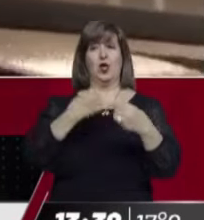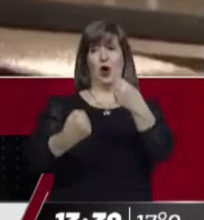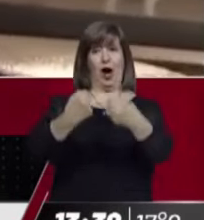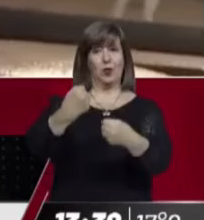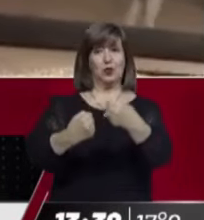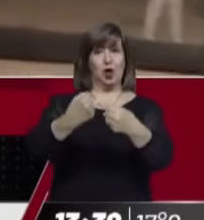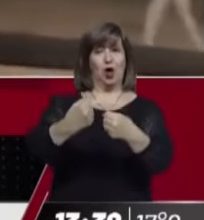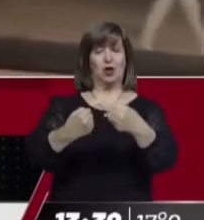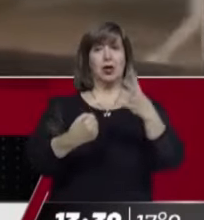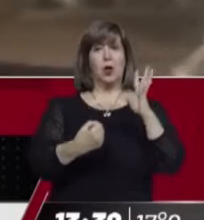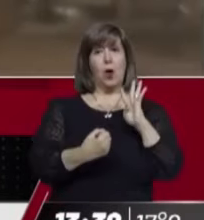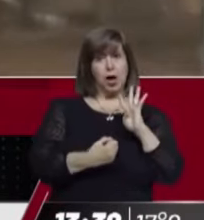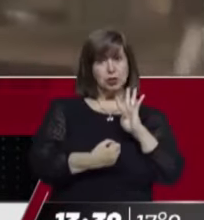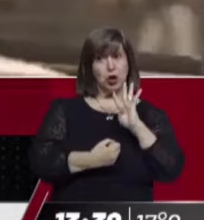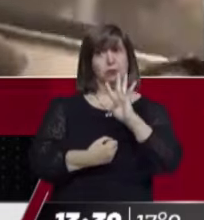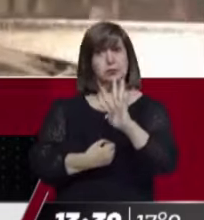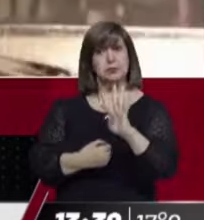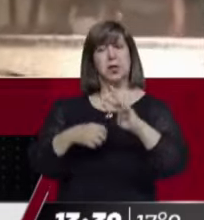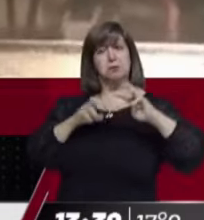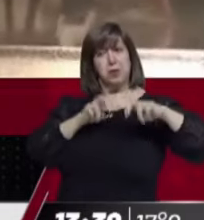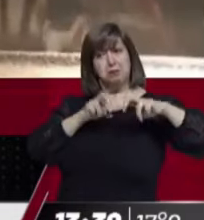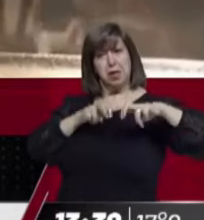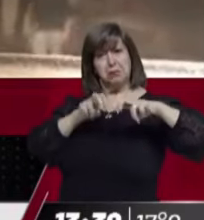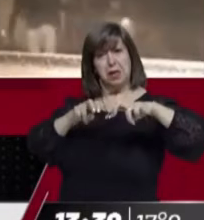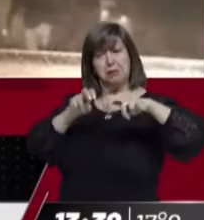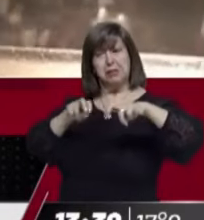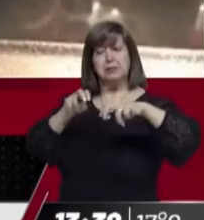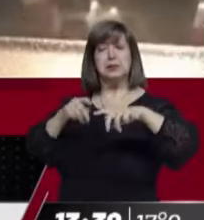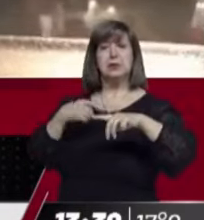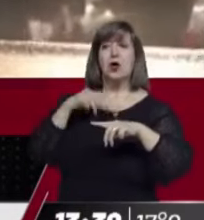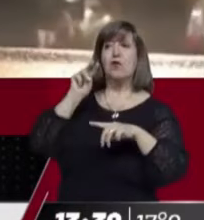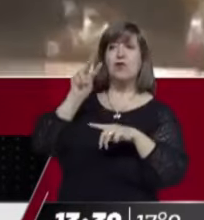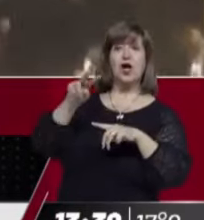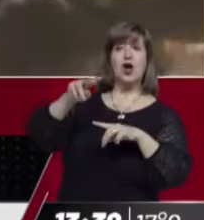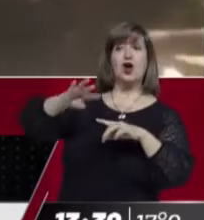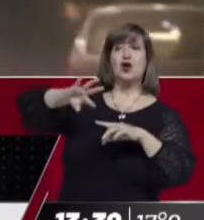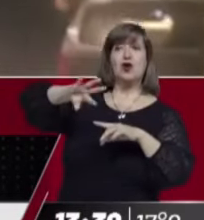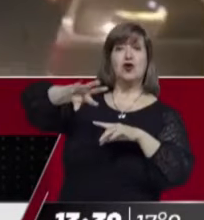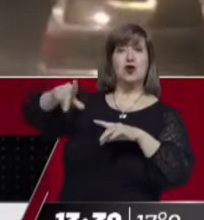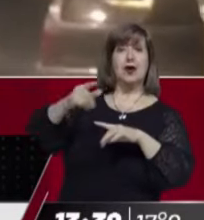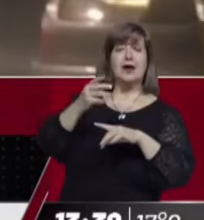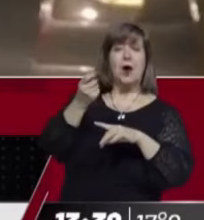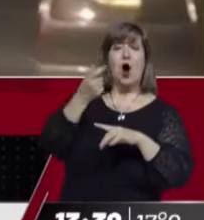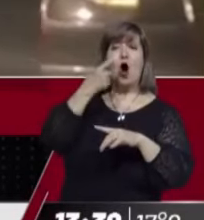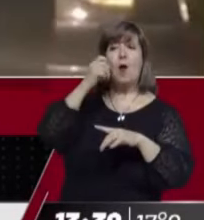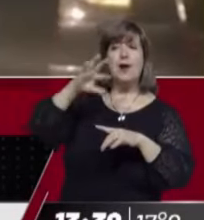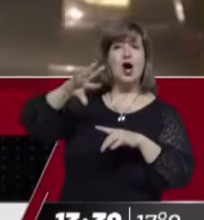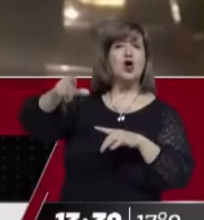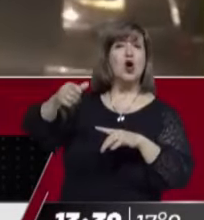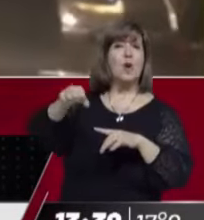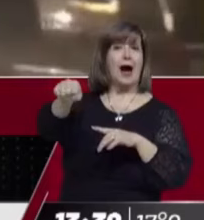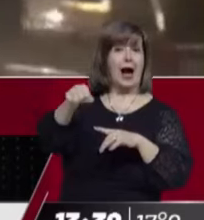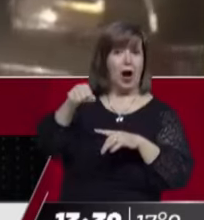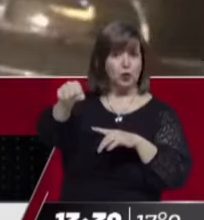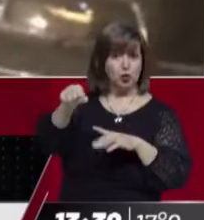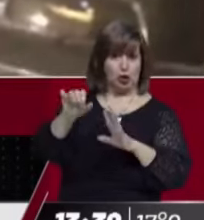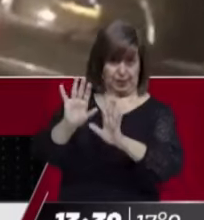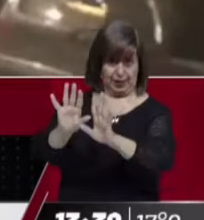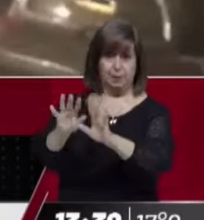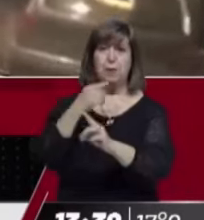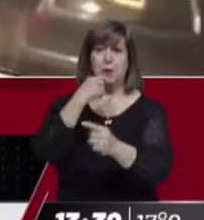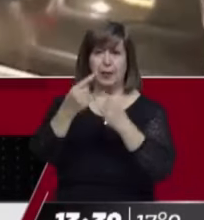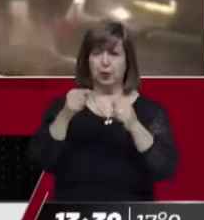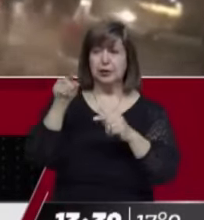que forcejearon al que le rompieron la puerta Bueno ahora le vamos a preguntar a Renzo Con qué se encontró cuando salió del dicho